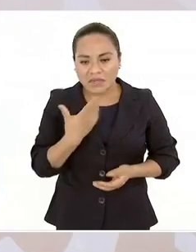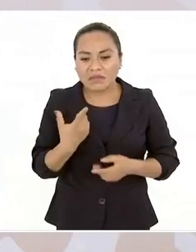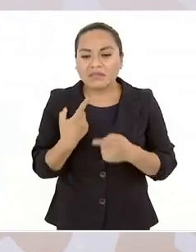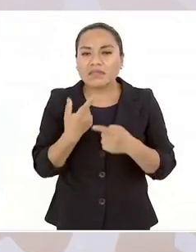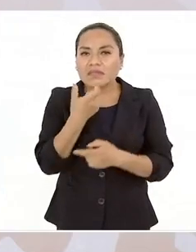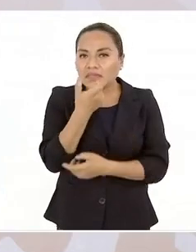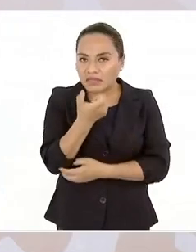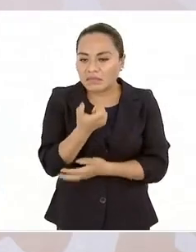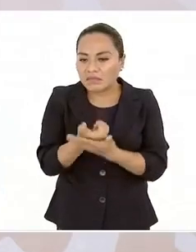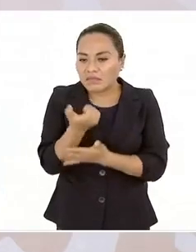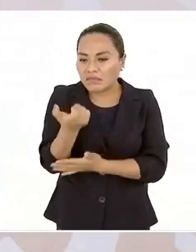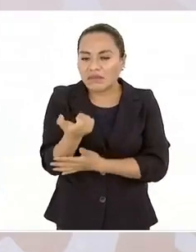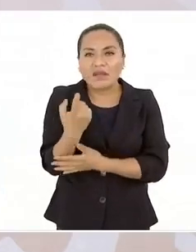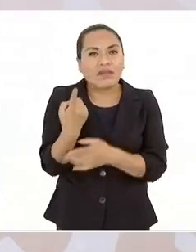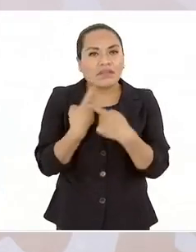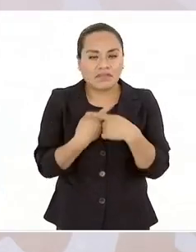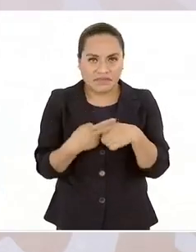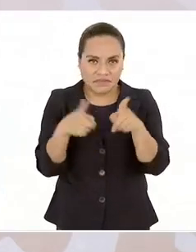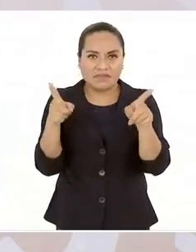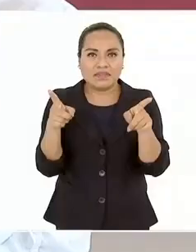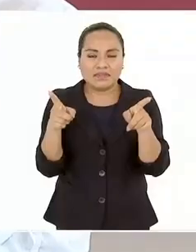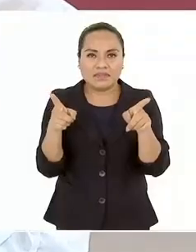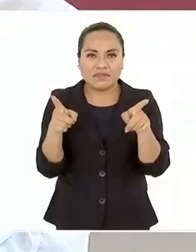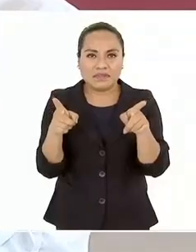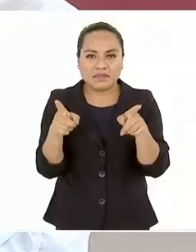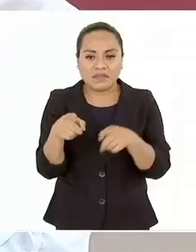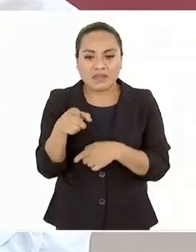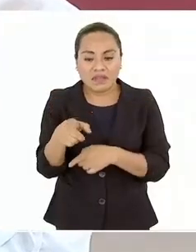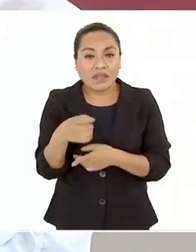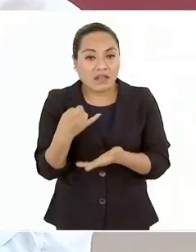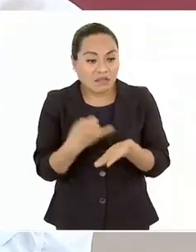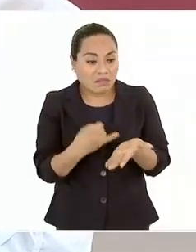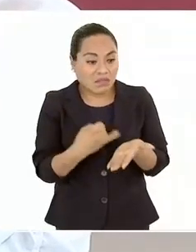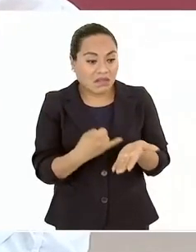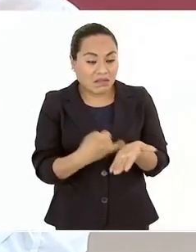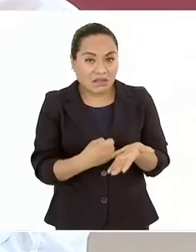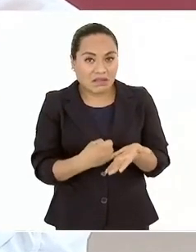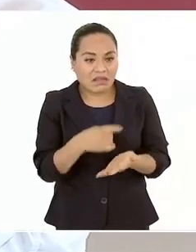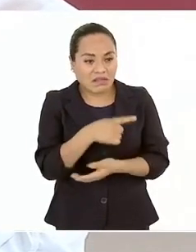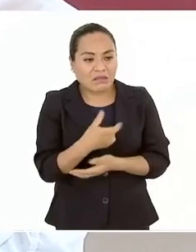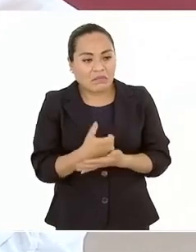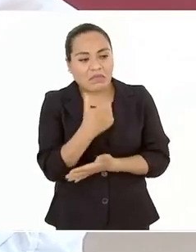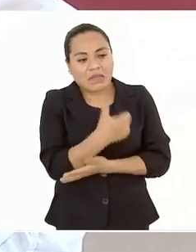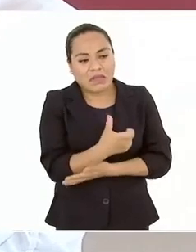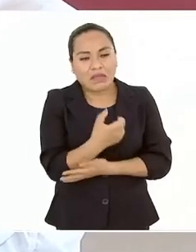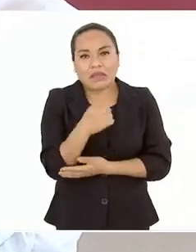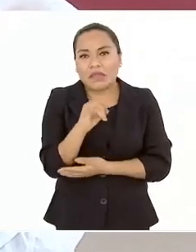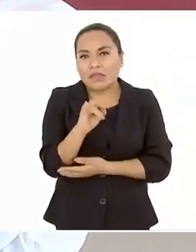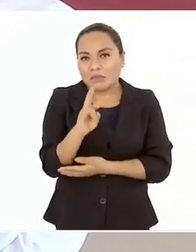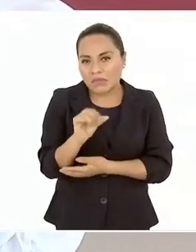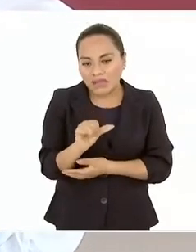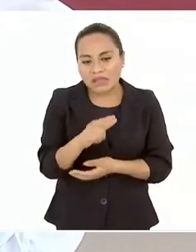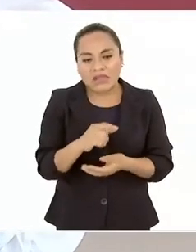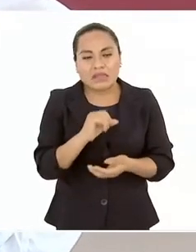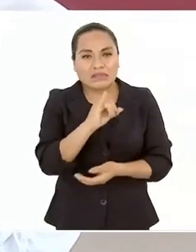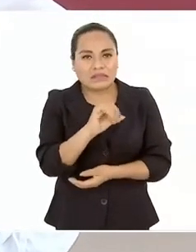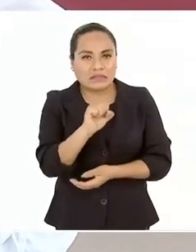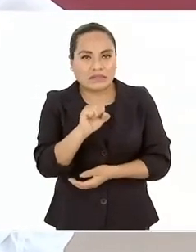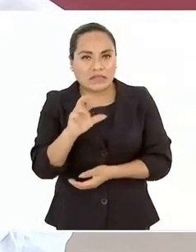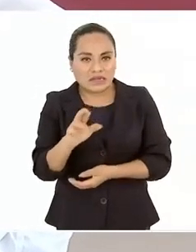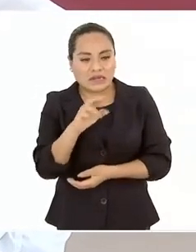distinta, no va a pagar el mismo impuesto sobre la renta ni el IVA. Vamos